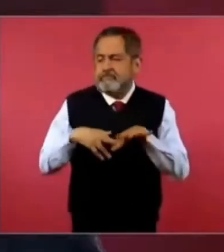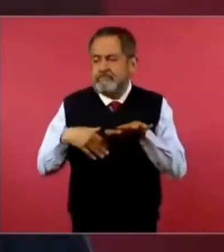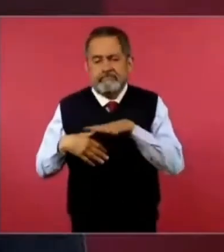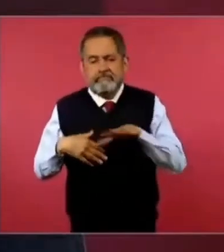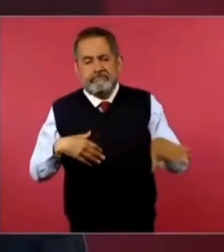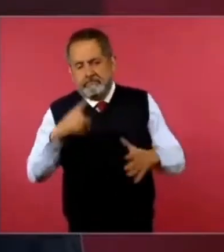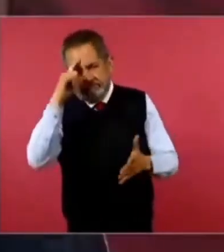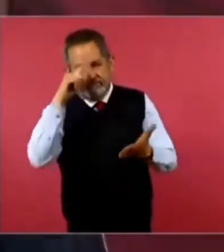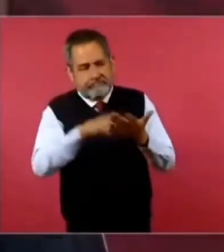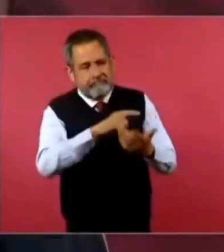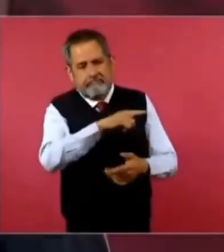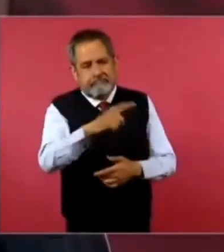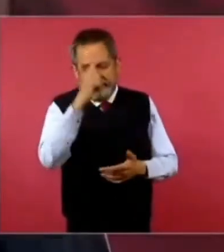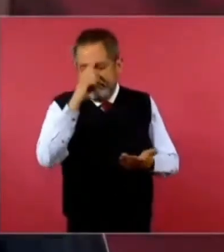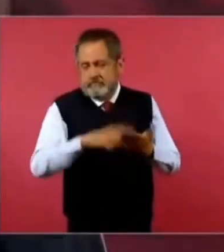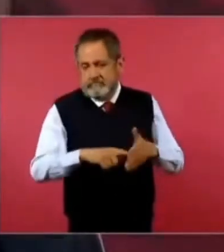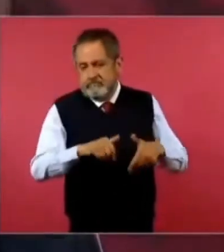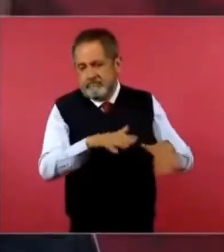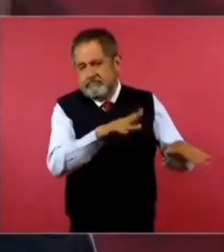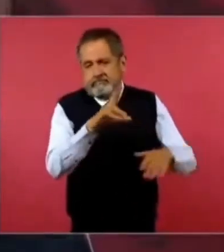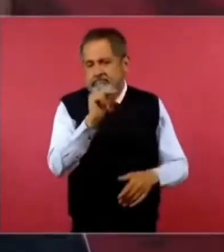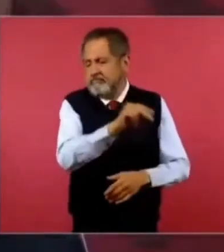credibilidad,